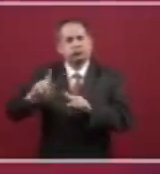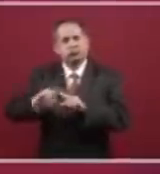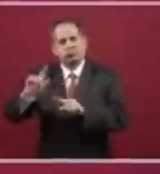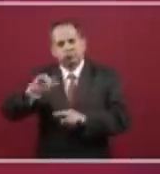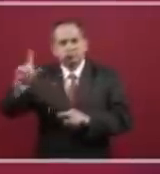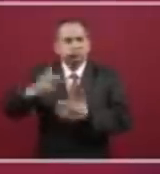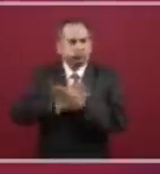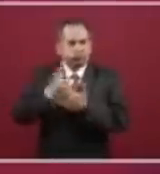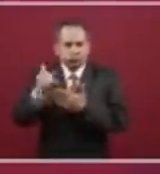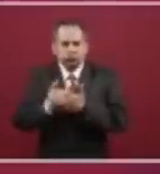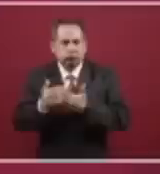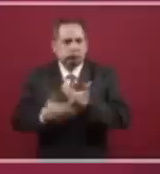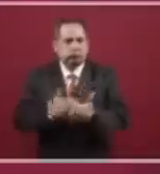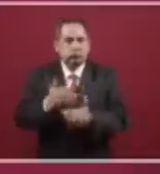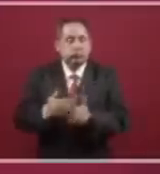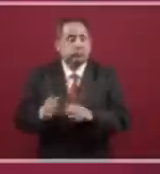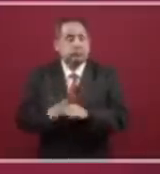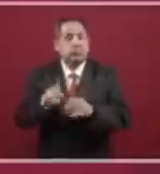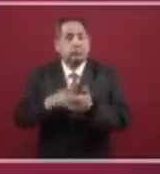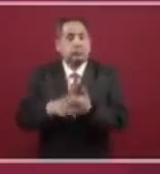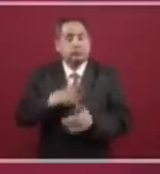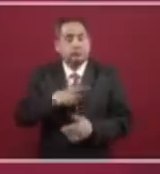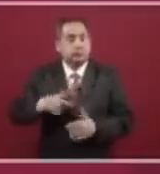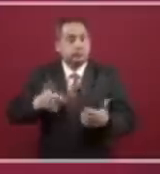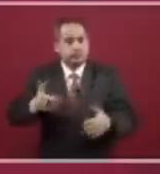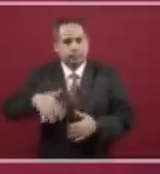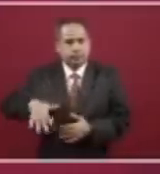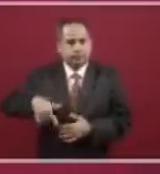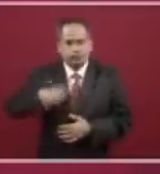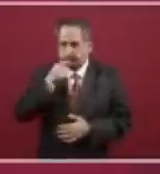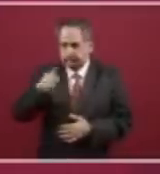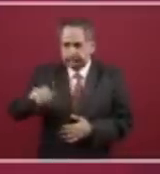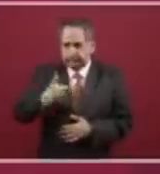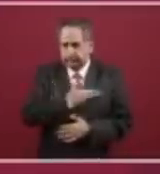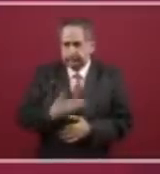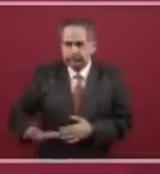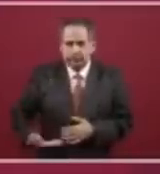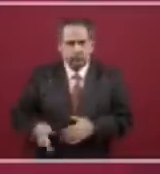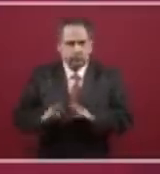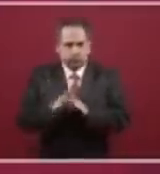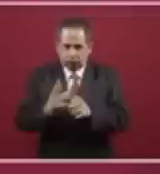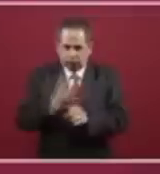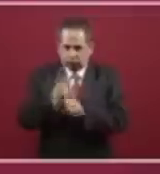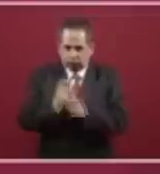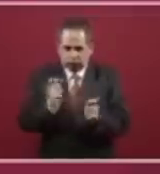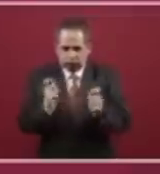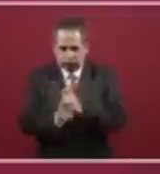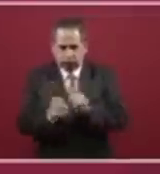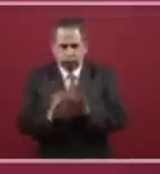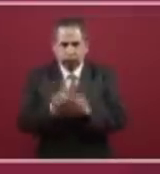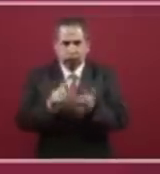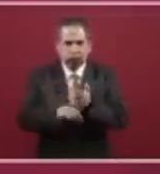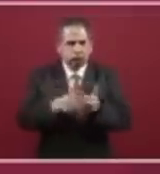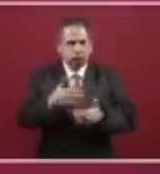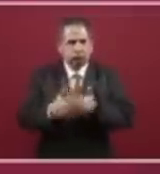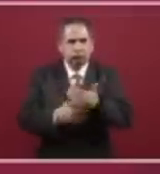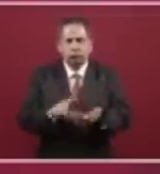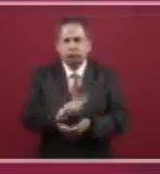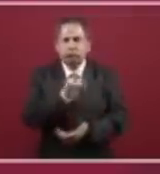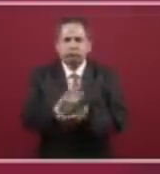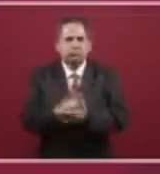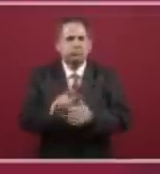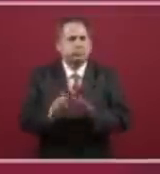infraestructura los que deben como acaba de enseñar el presidente ajustarse a los requisitos que marca la ley